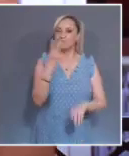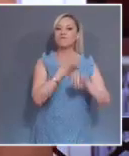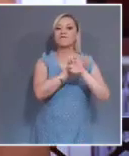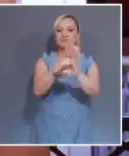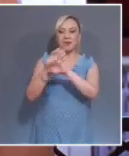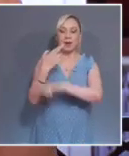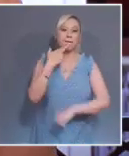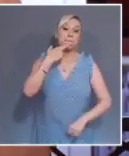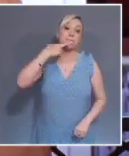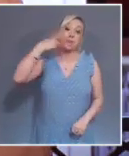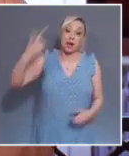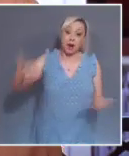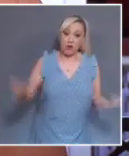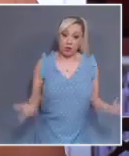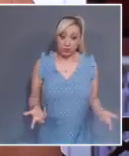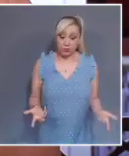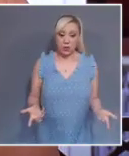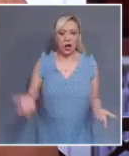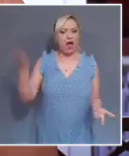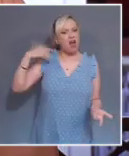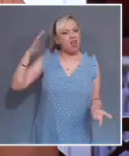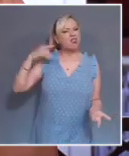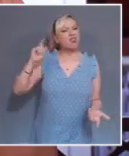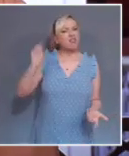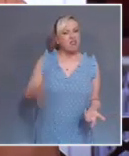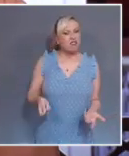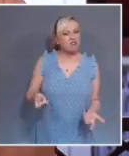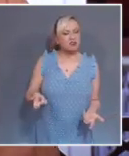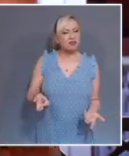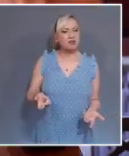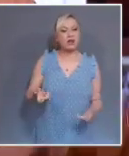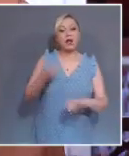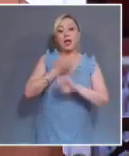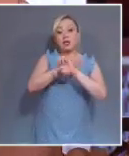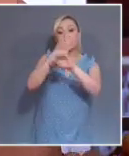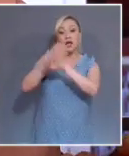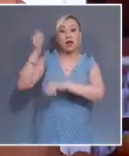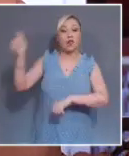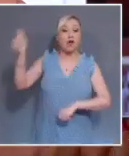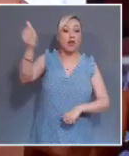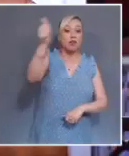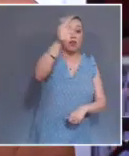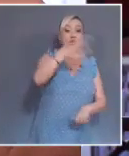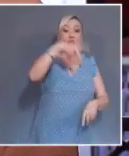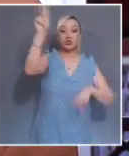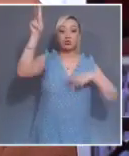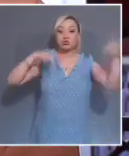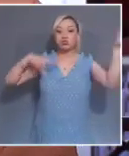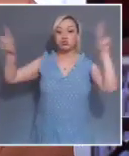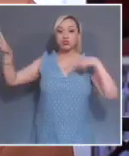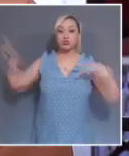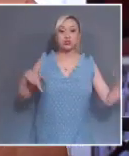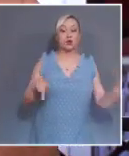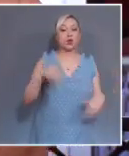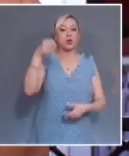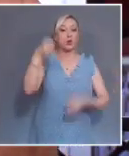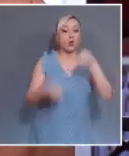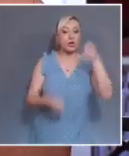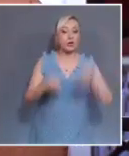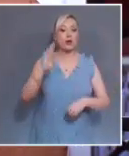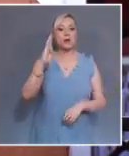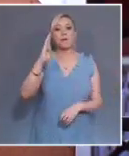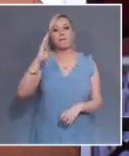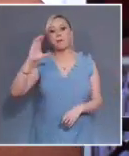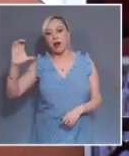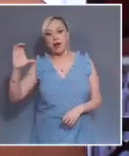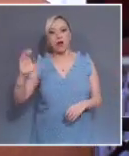¿Qué pasaba antes? Cada estado tenía su propia regulación. Baja California tenía su forma de enjuiciar, Chiapas tenía su forma de enjuiciar, la